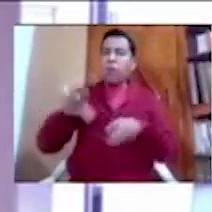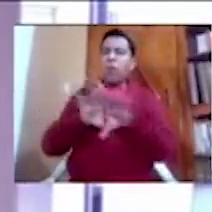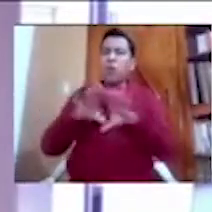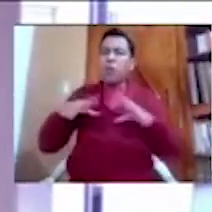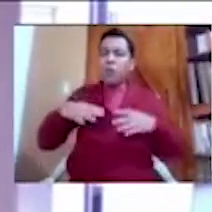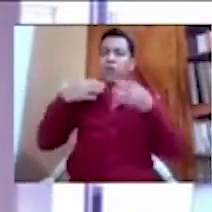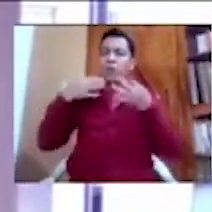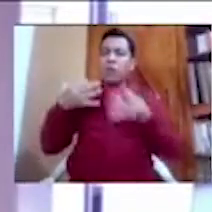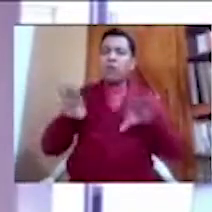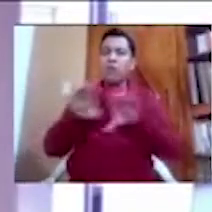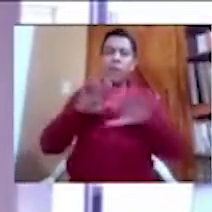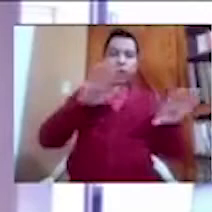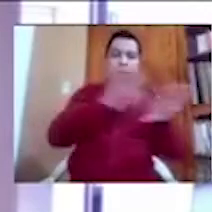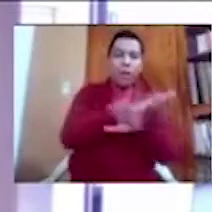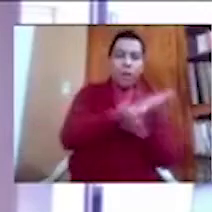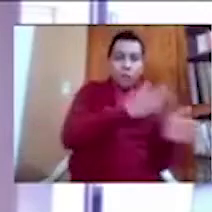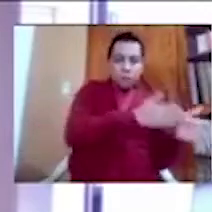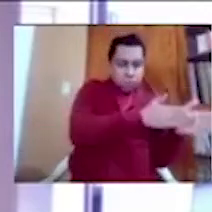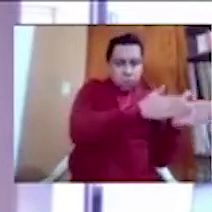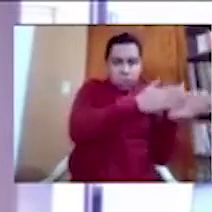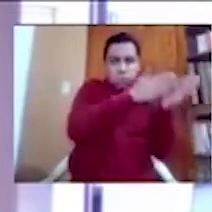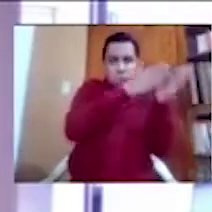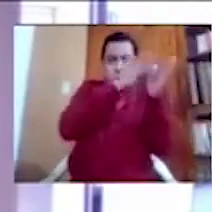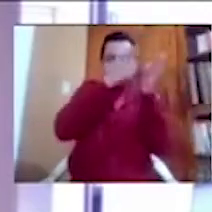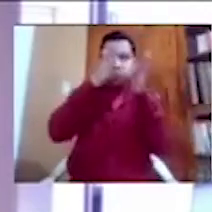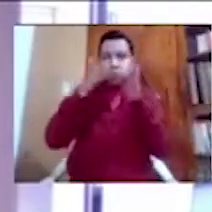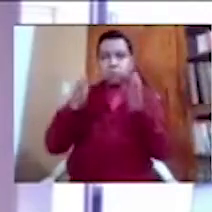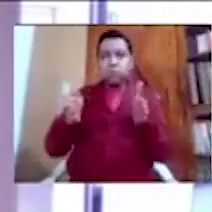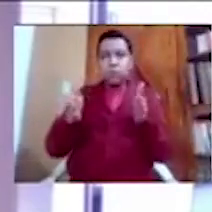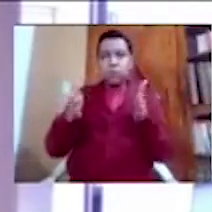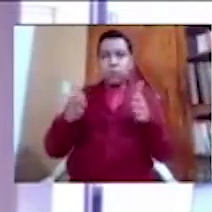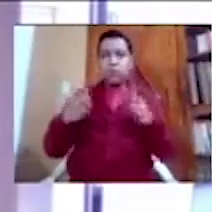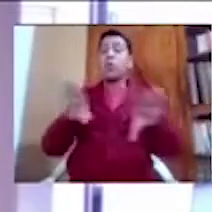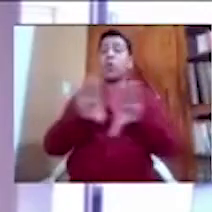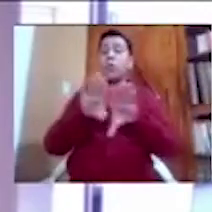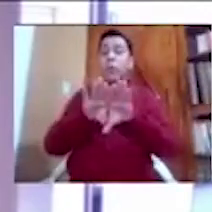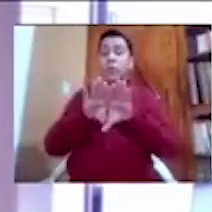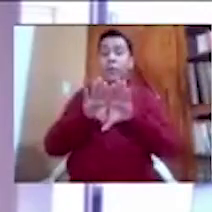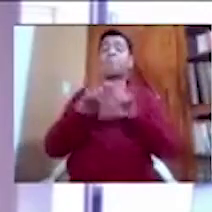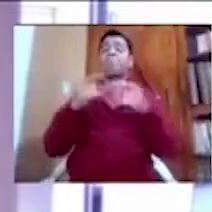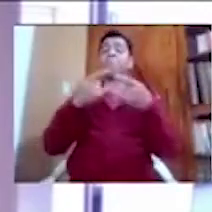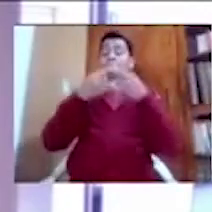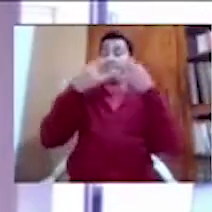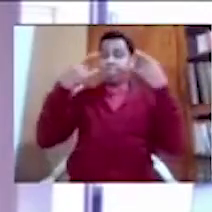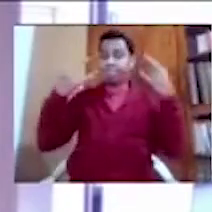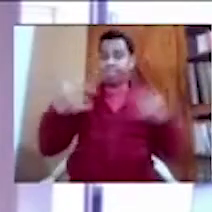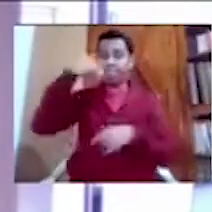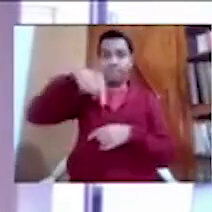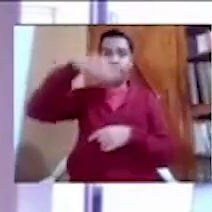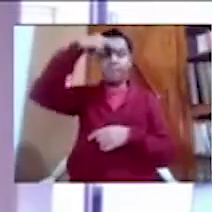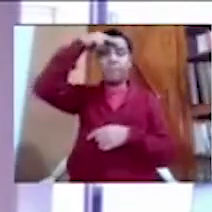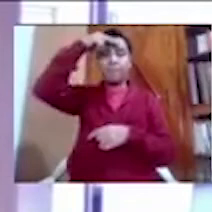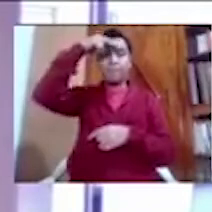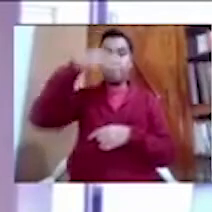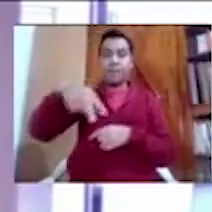saben, es un espacio relevante todavía en la historia de México y de la